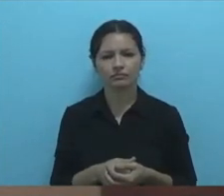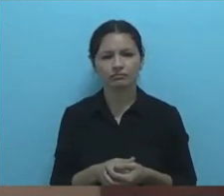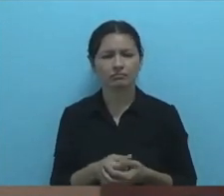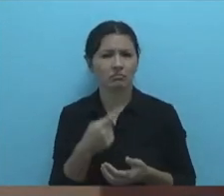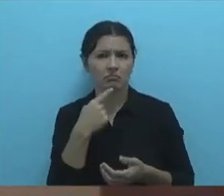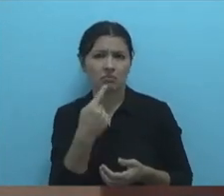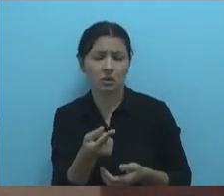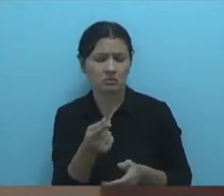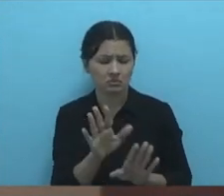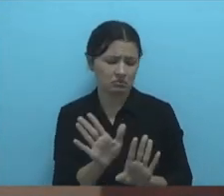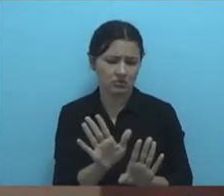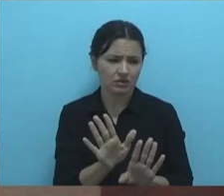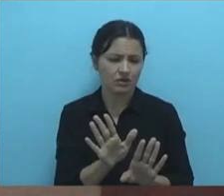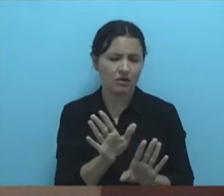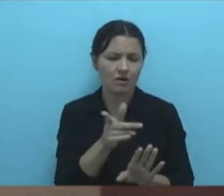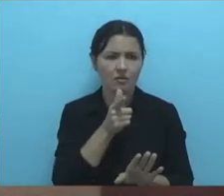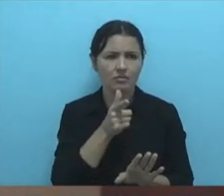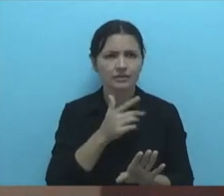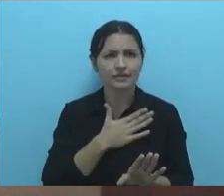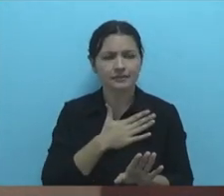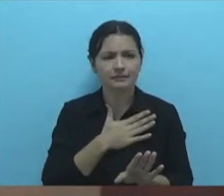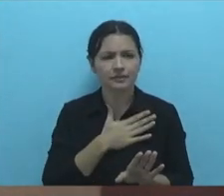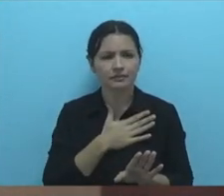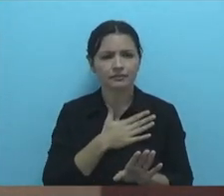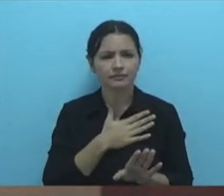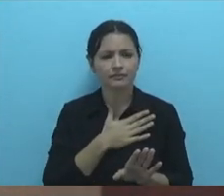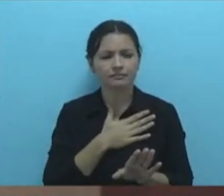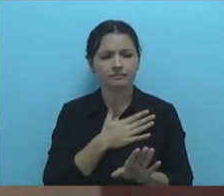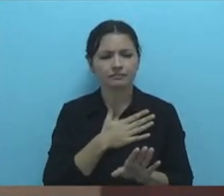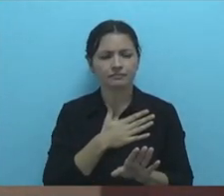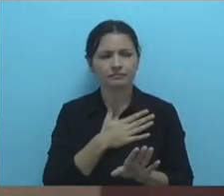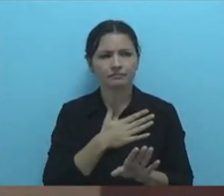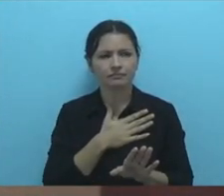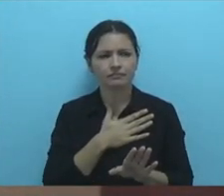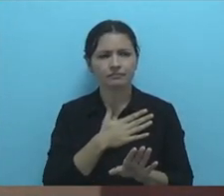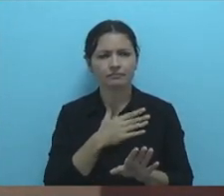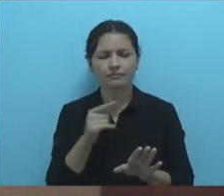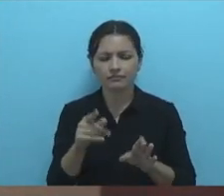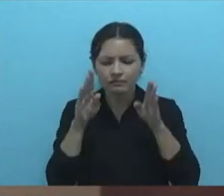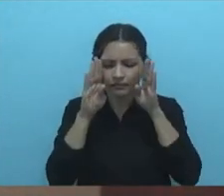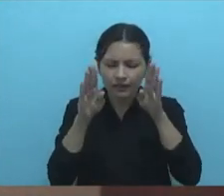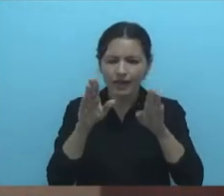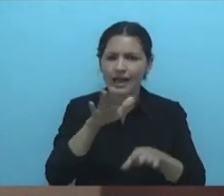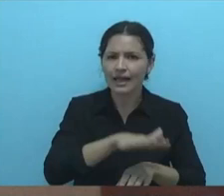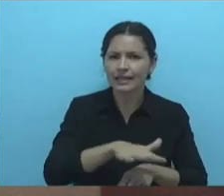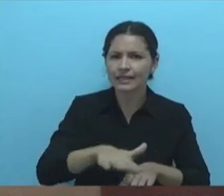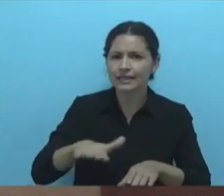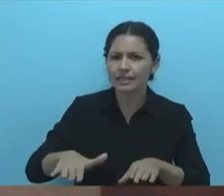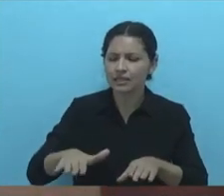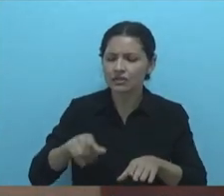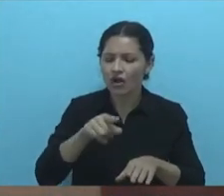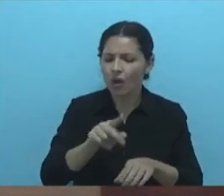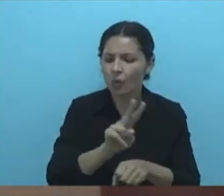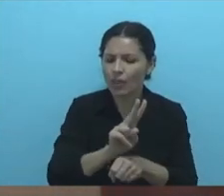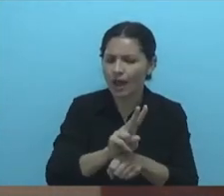explicaciones Sí me parece importante ir al eje de la cuestión que tiene que ver con el interés superior del niño con la situación que